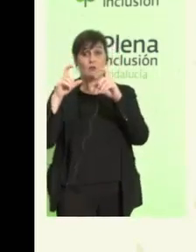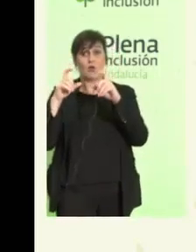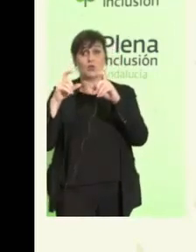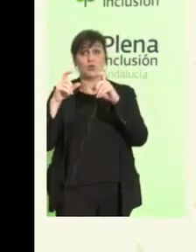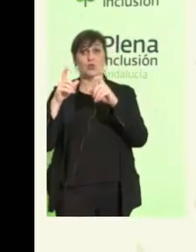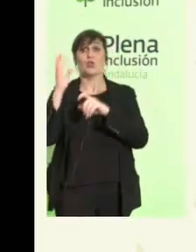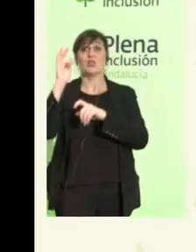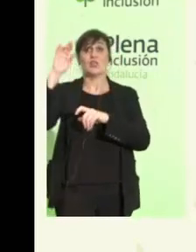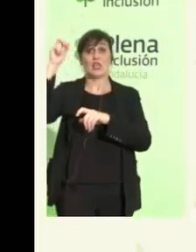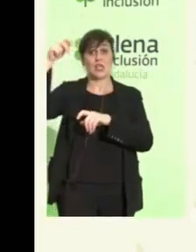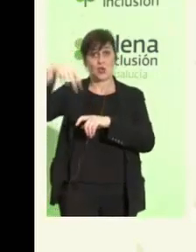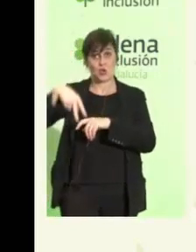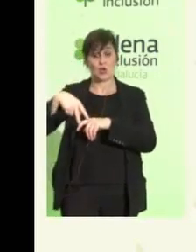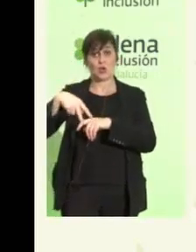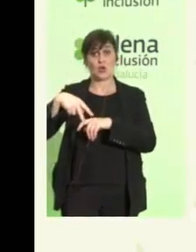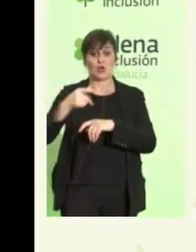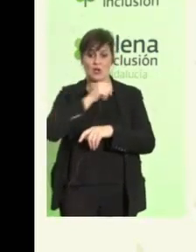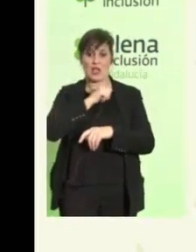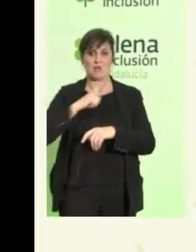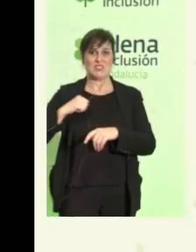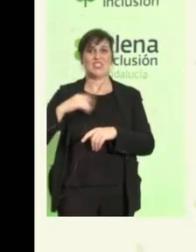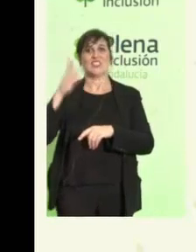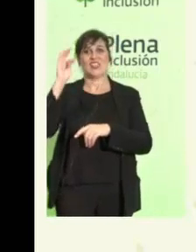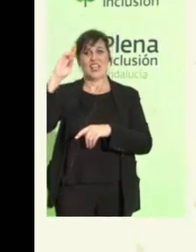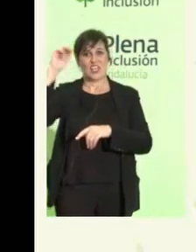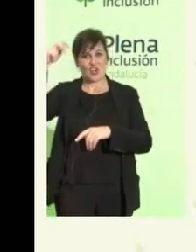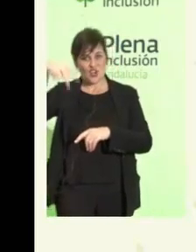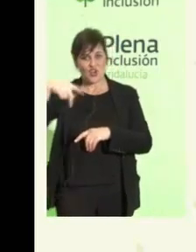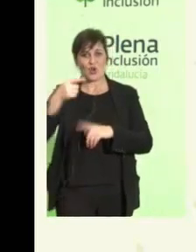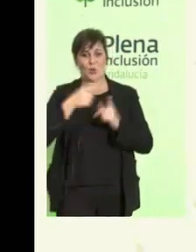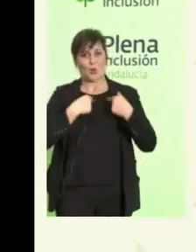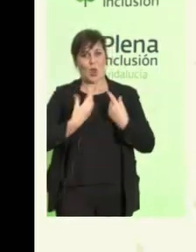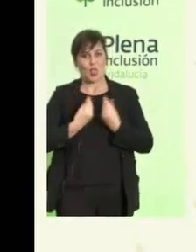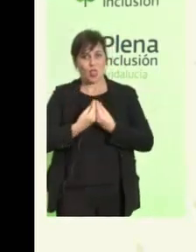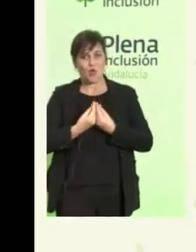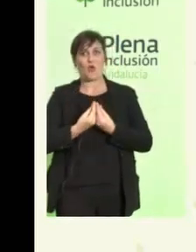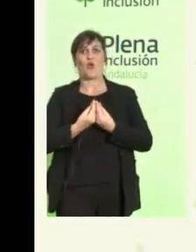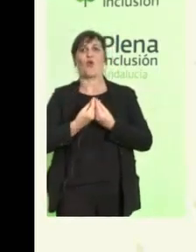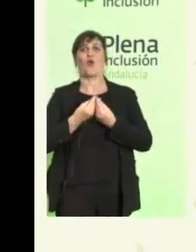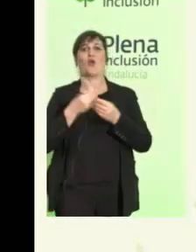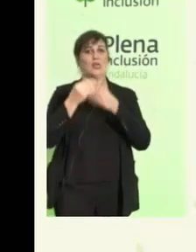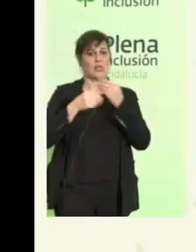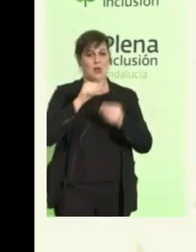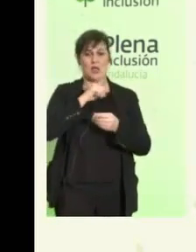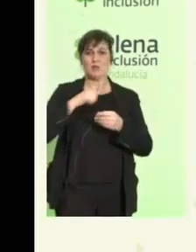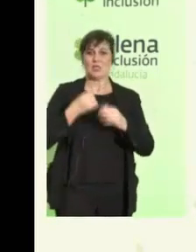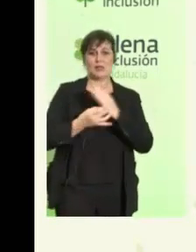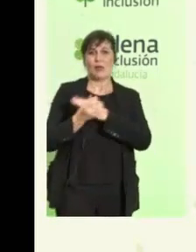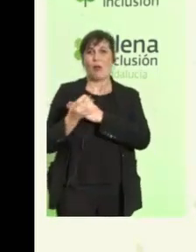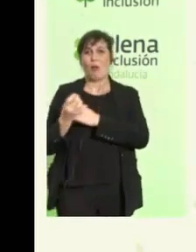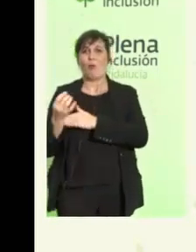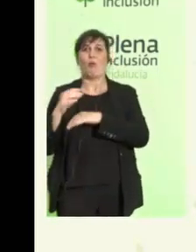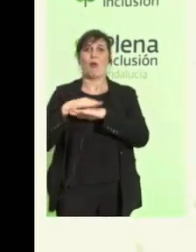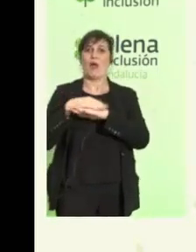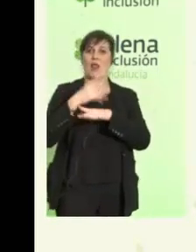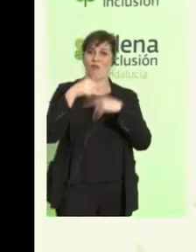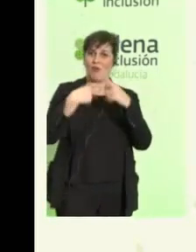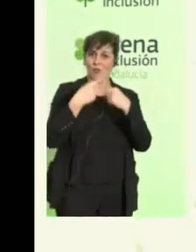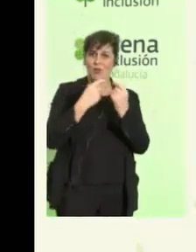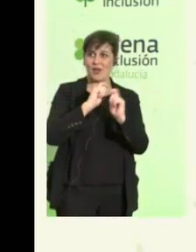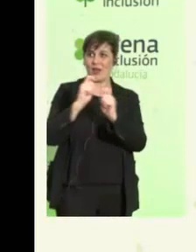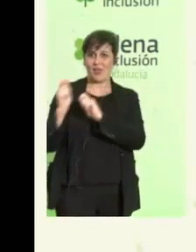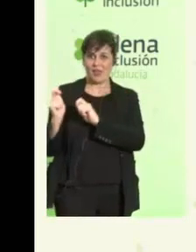Tyrone. Las camisetas son de Tyrone con un corazón. Hicieron una camiseta para cada uno de la familia y antes de comer